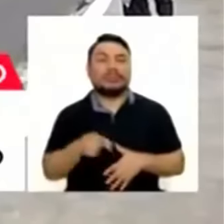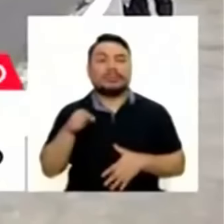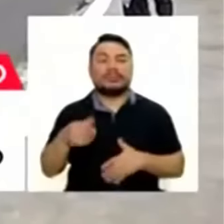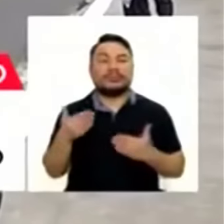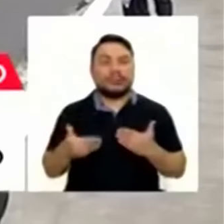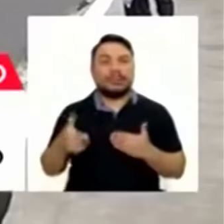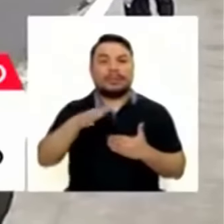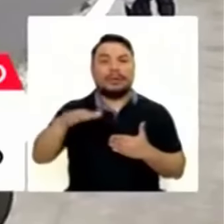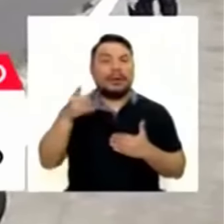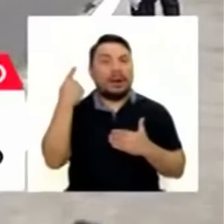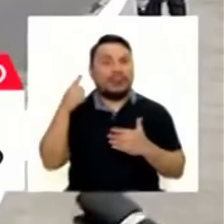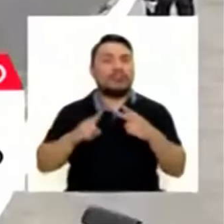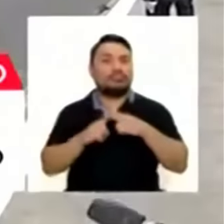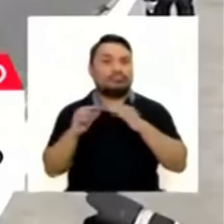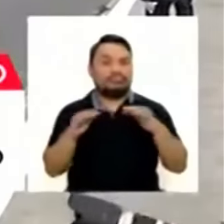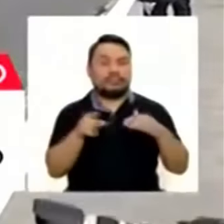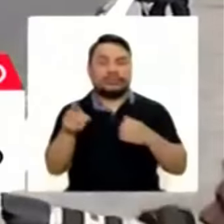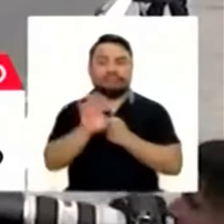los rumores del combate.